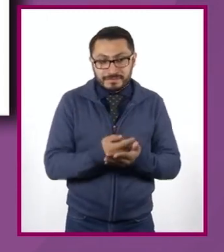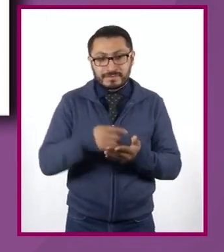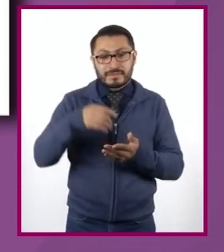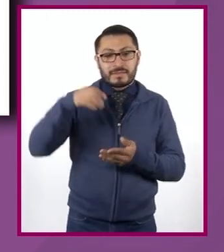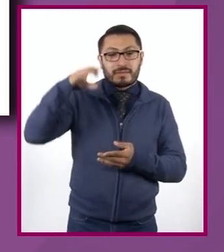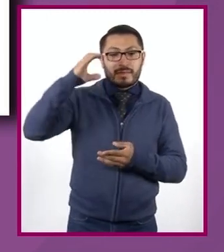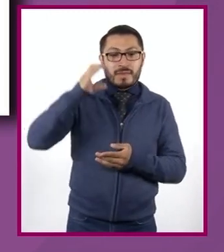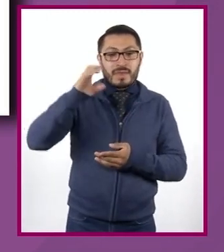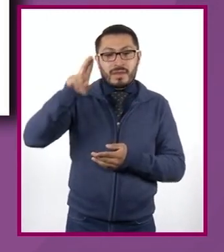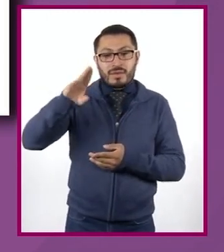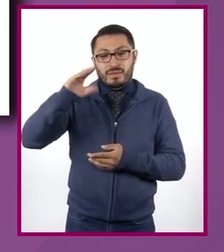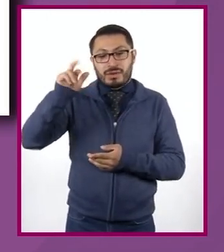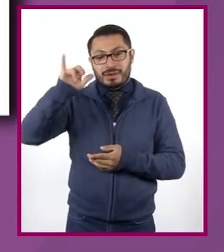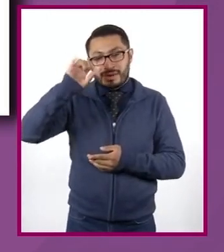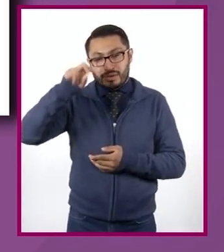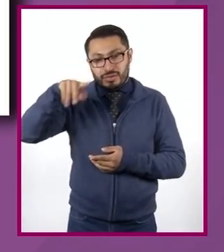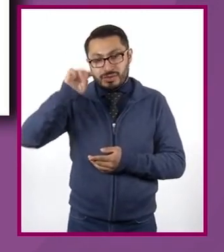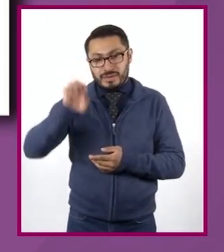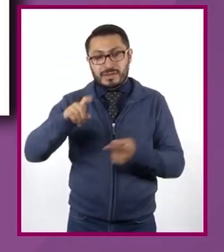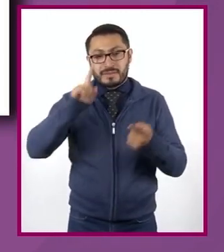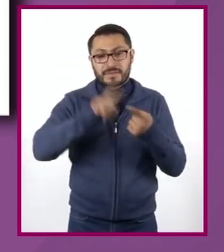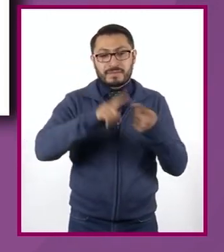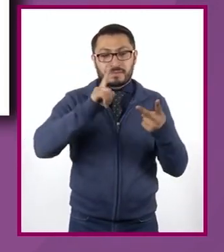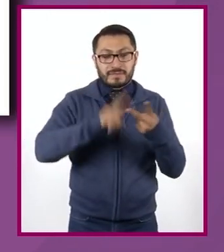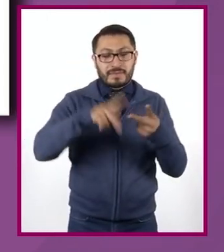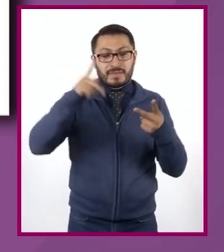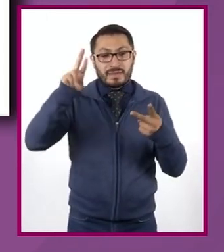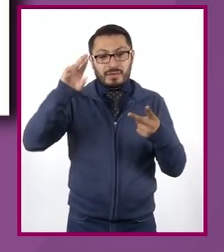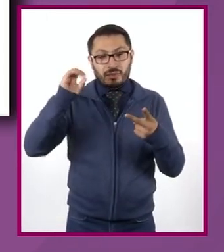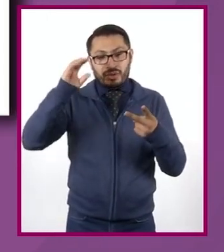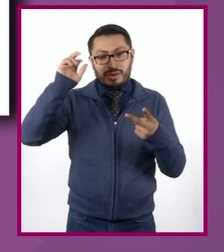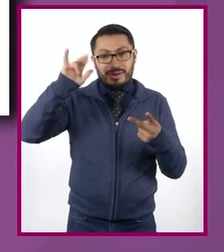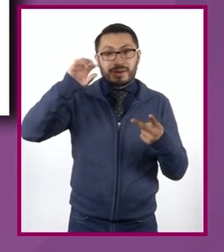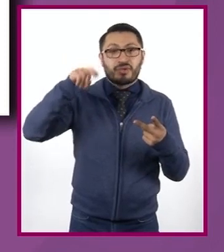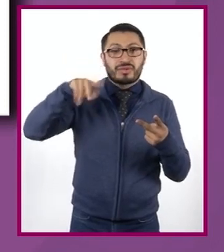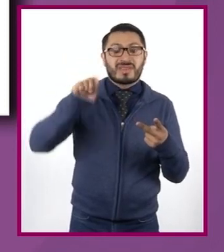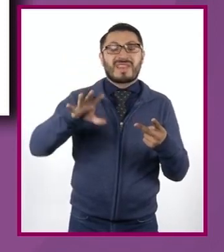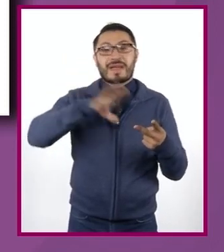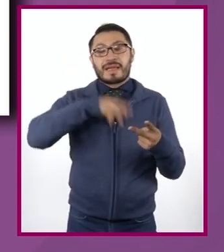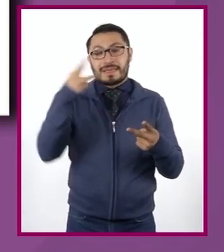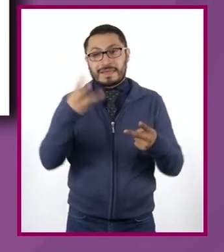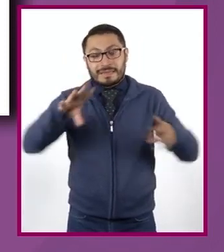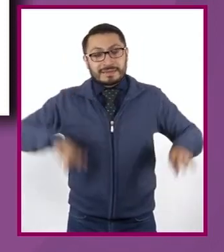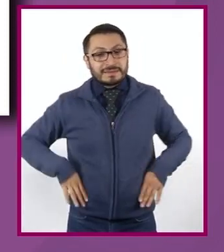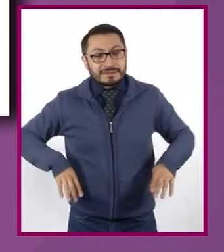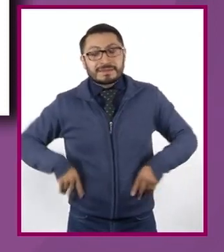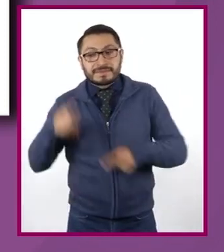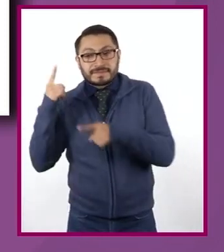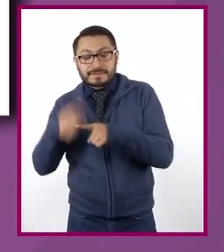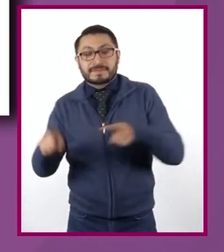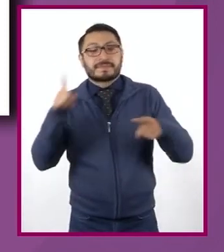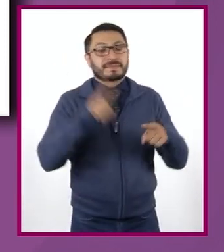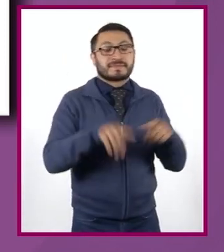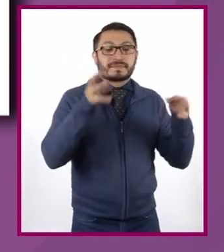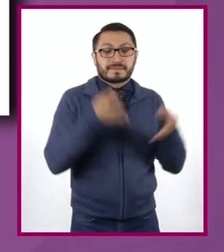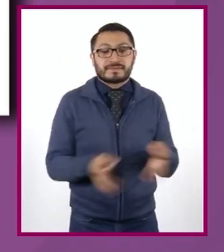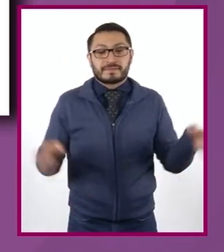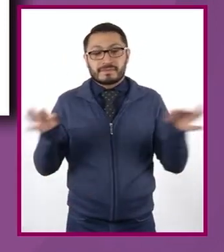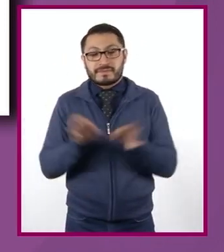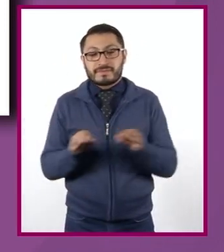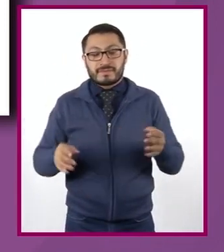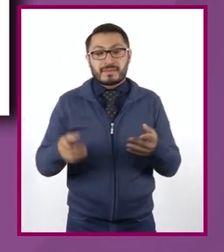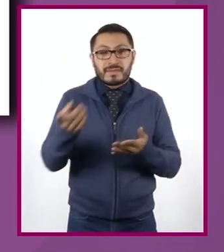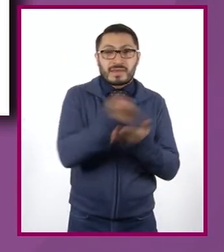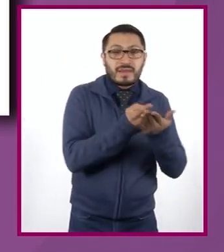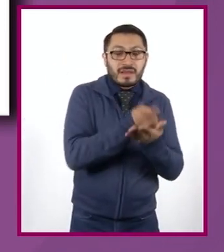y una procarionte. Les muestran ahí tres características que son las diferencias fundamentales. Los esquemas